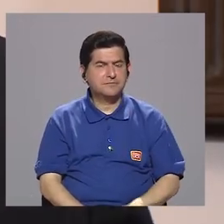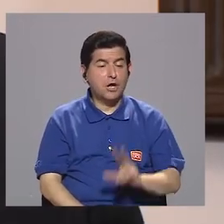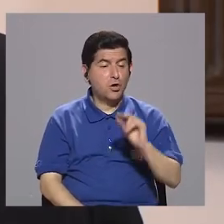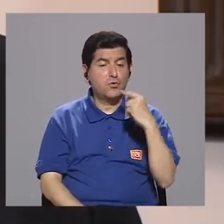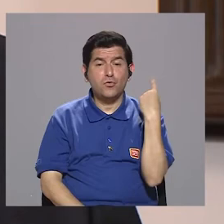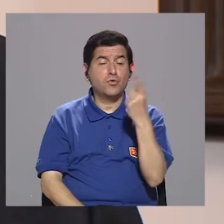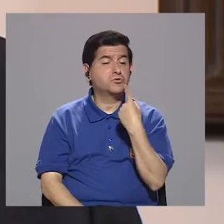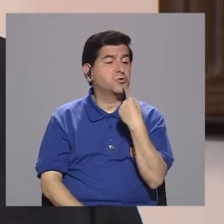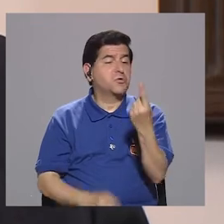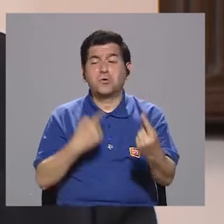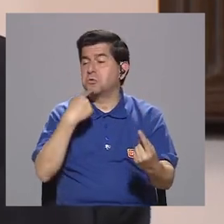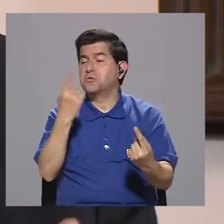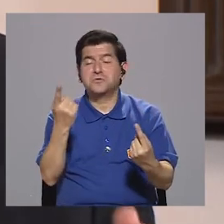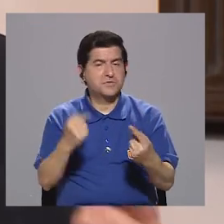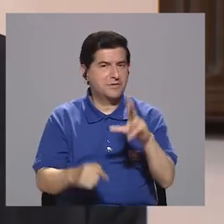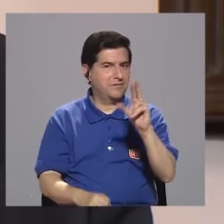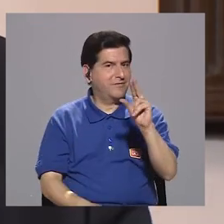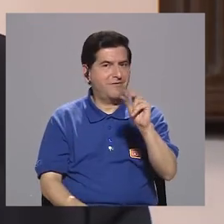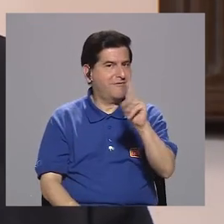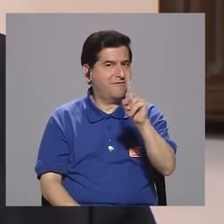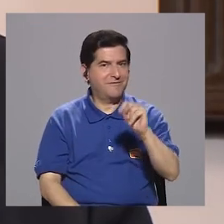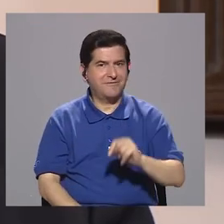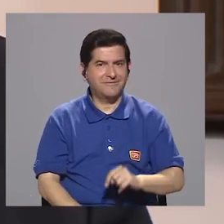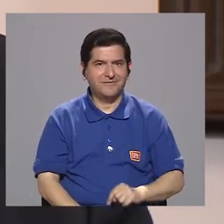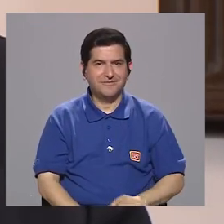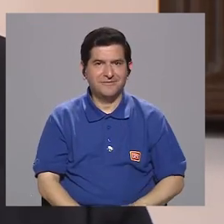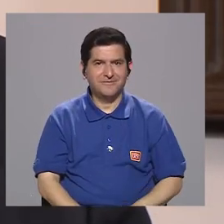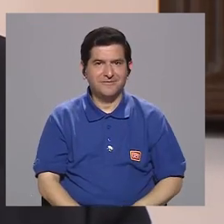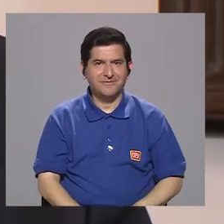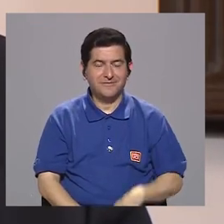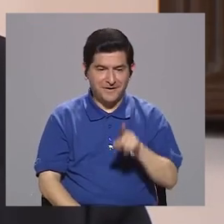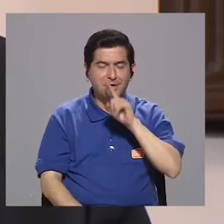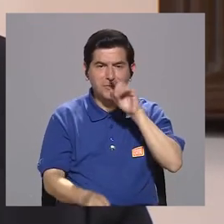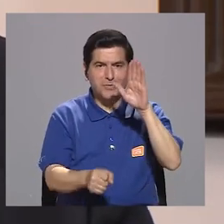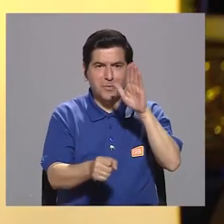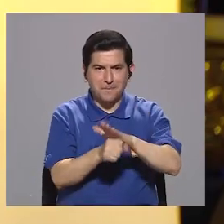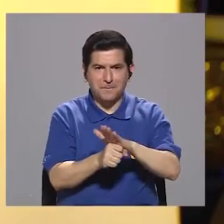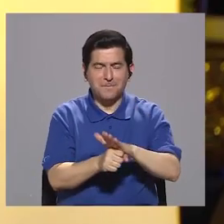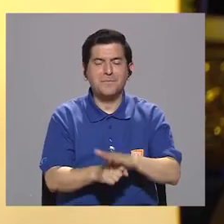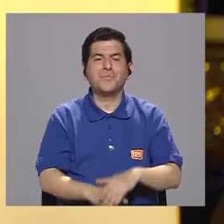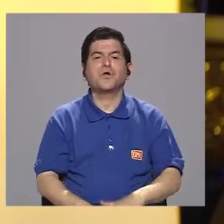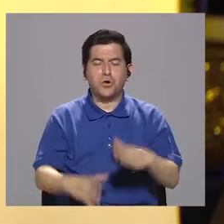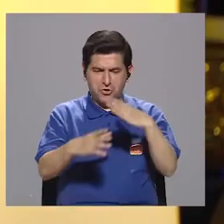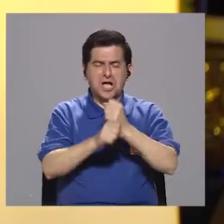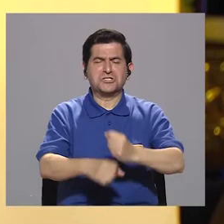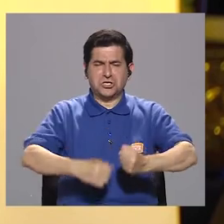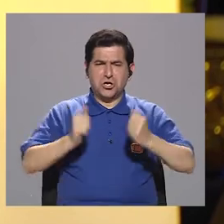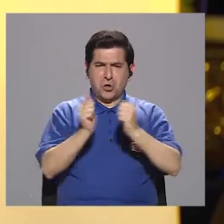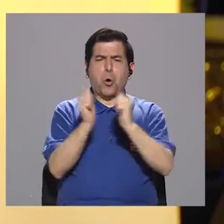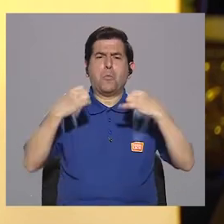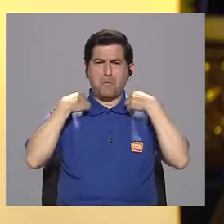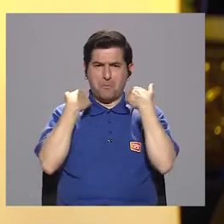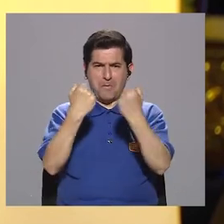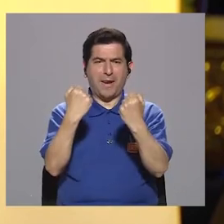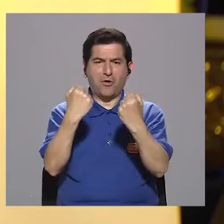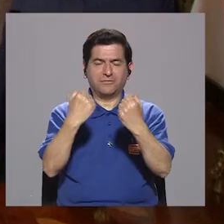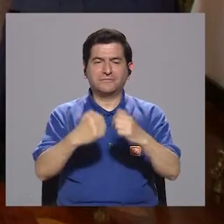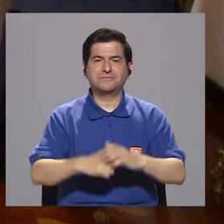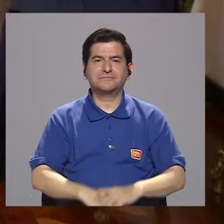solo las palabras, sino el hecho significativo. Y que tuvo el valor de hacerlo. Se produjo. Y en el